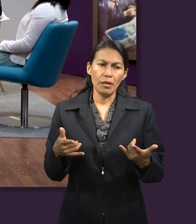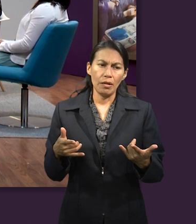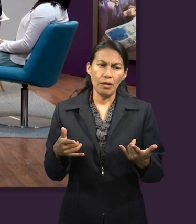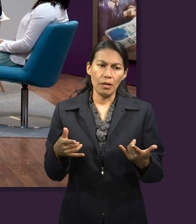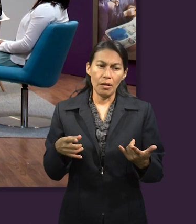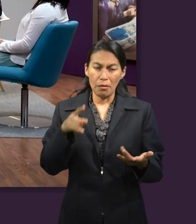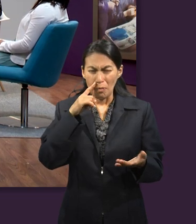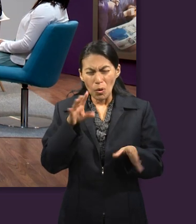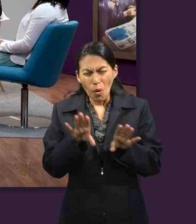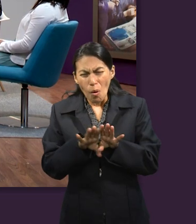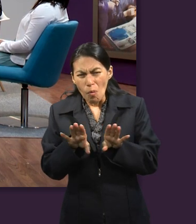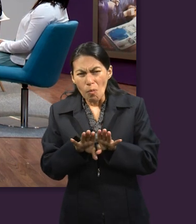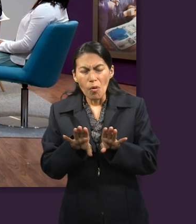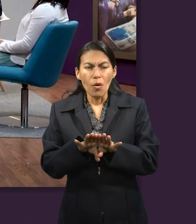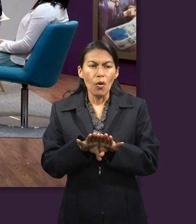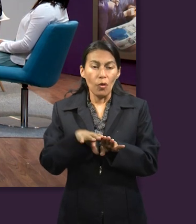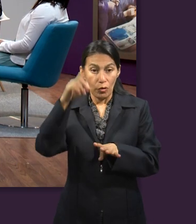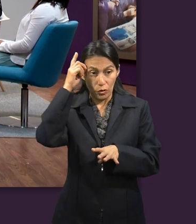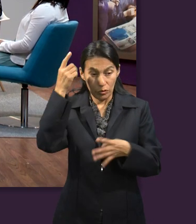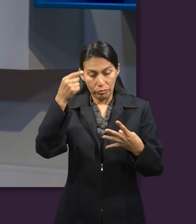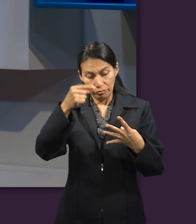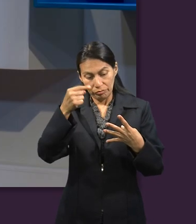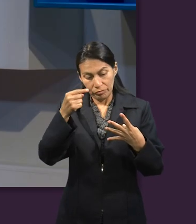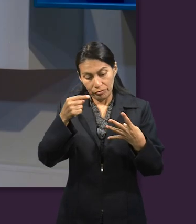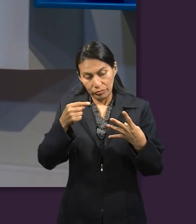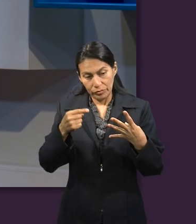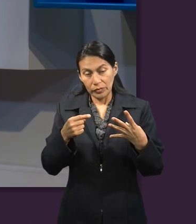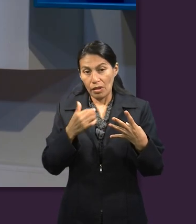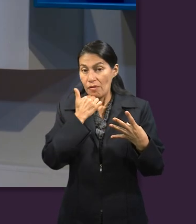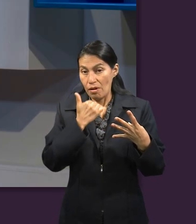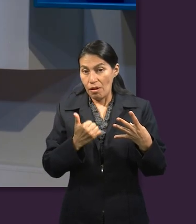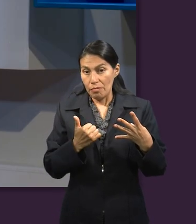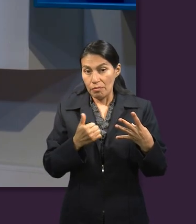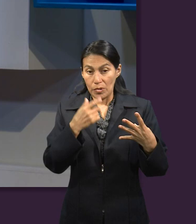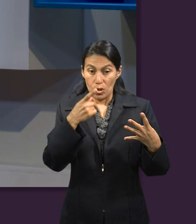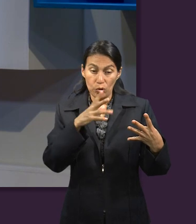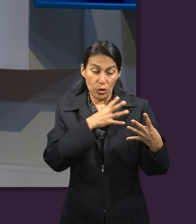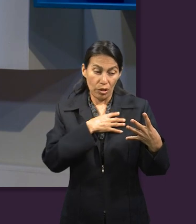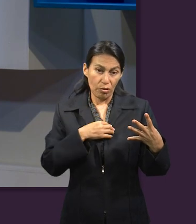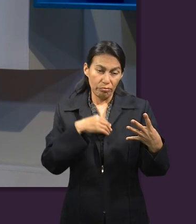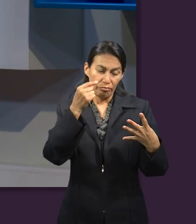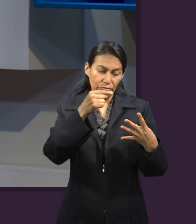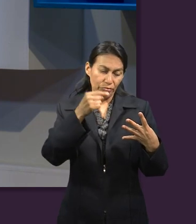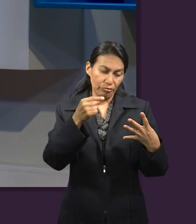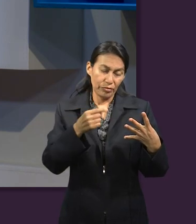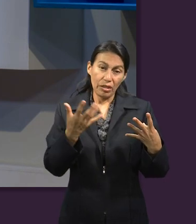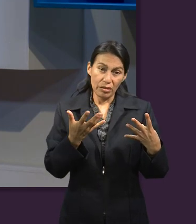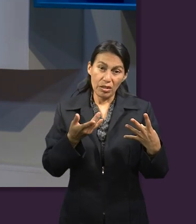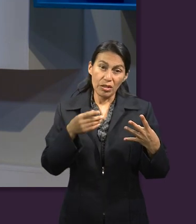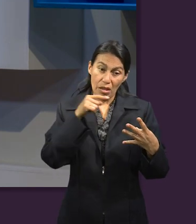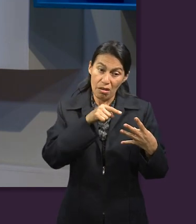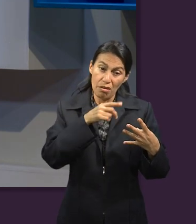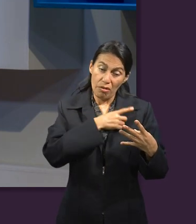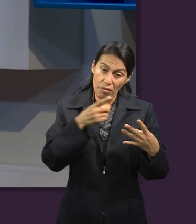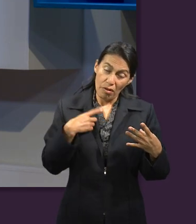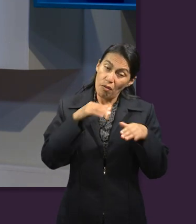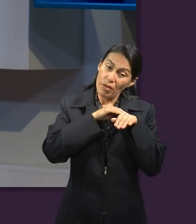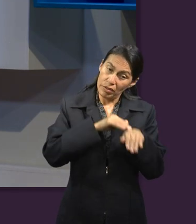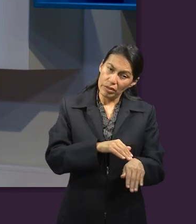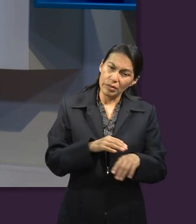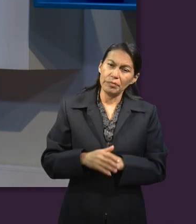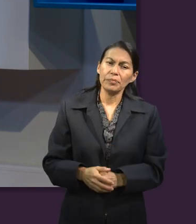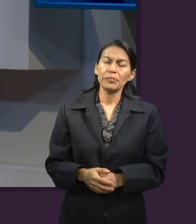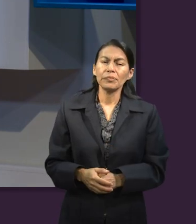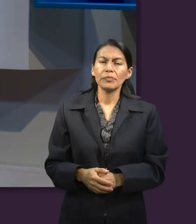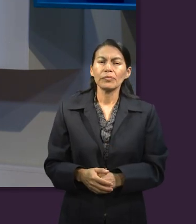conocemos las indicaciones que dios dio a abraham con respecto a su hijo isaac verdad pero en qué